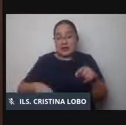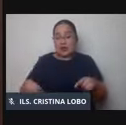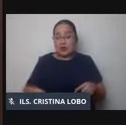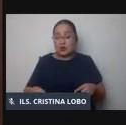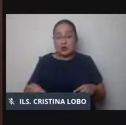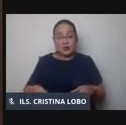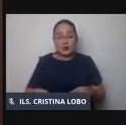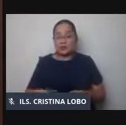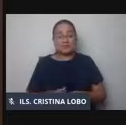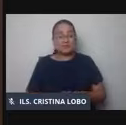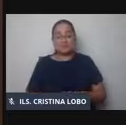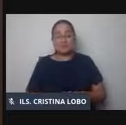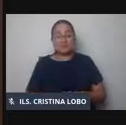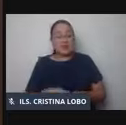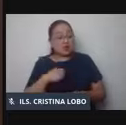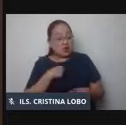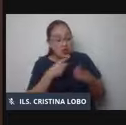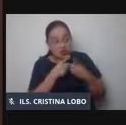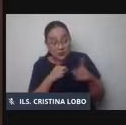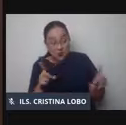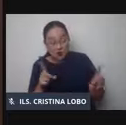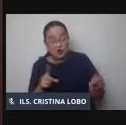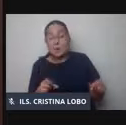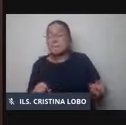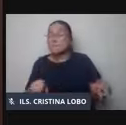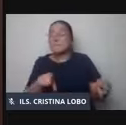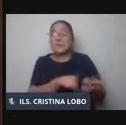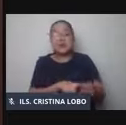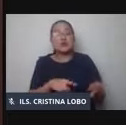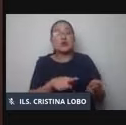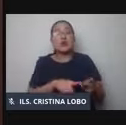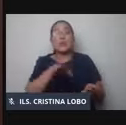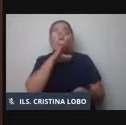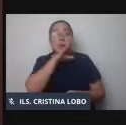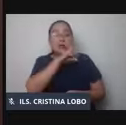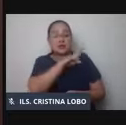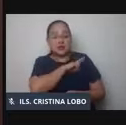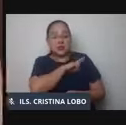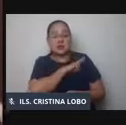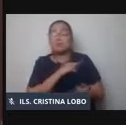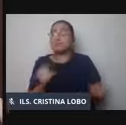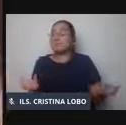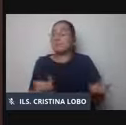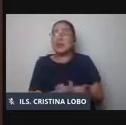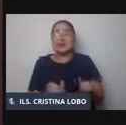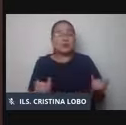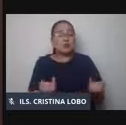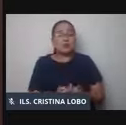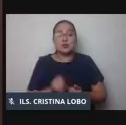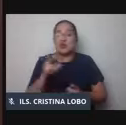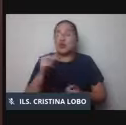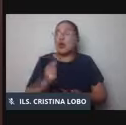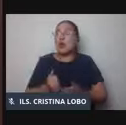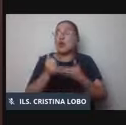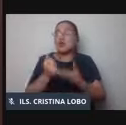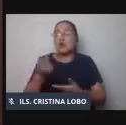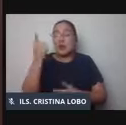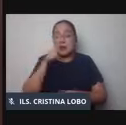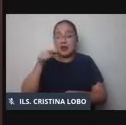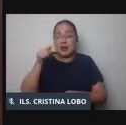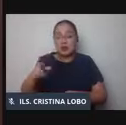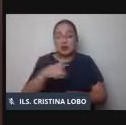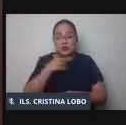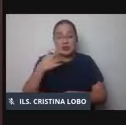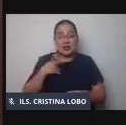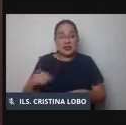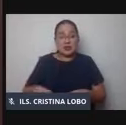si yo me divorcio, pasa lo mismo. Si soy madre soltera, pasa lo mismo. Es decir, que hay una serie de complicaciones en